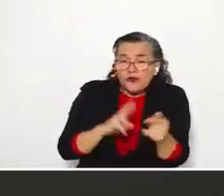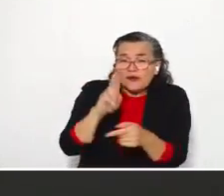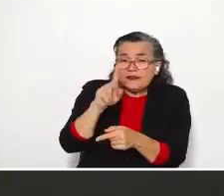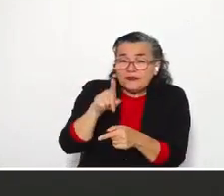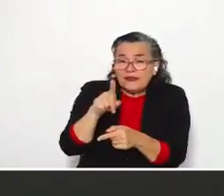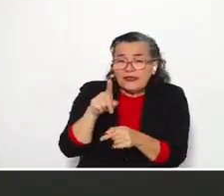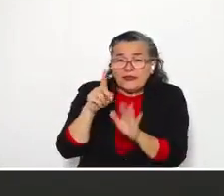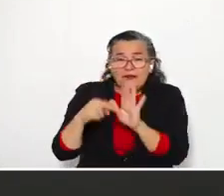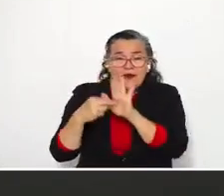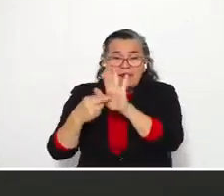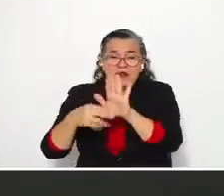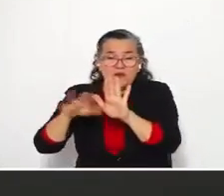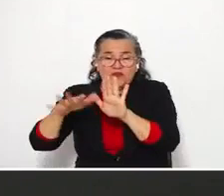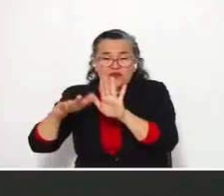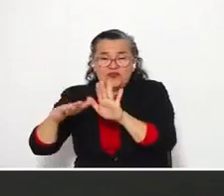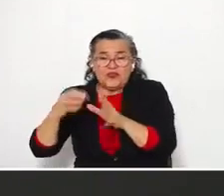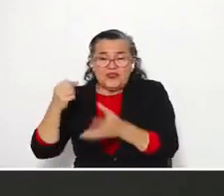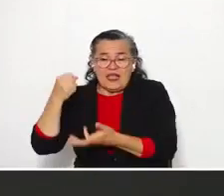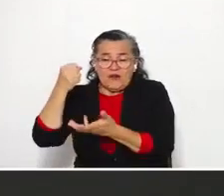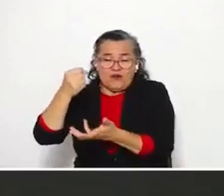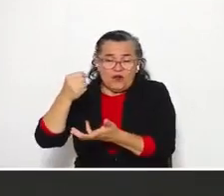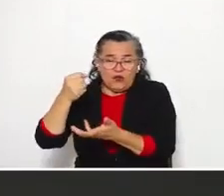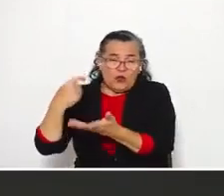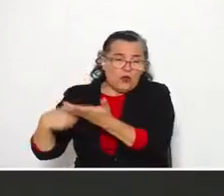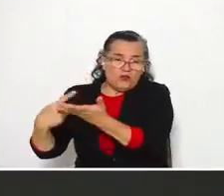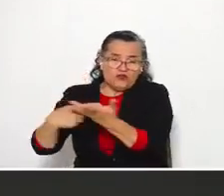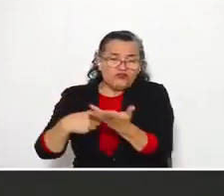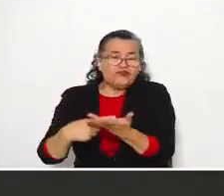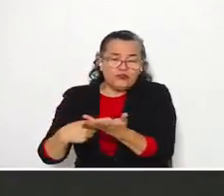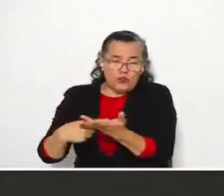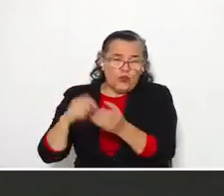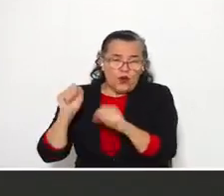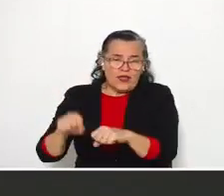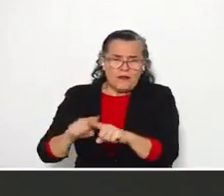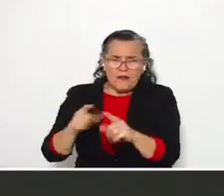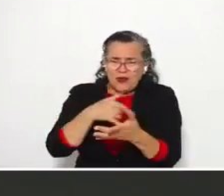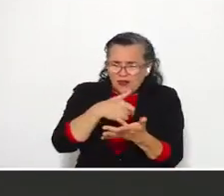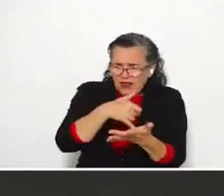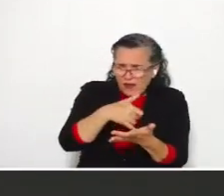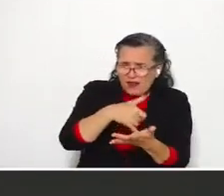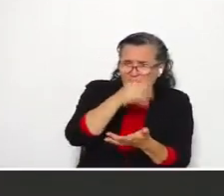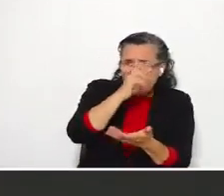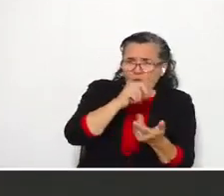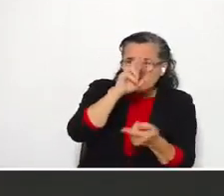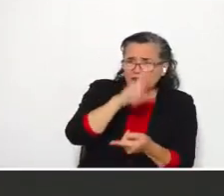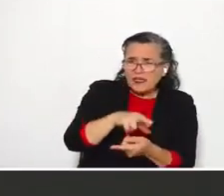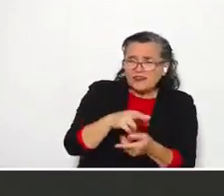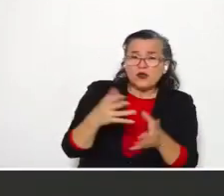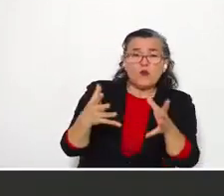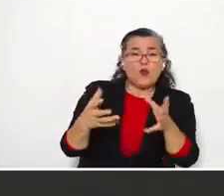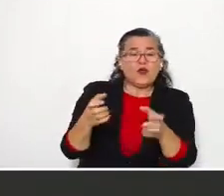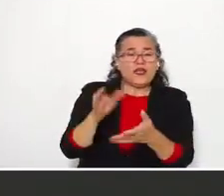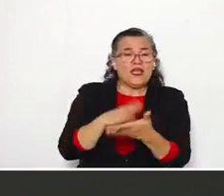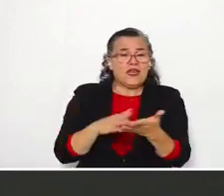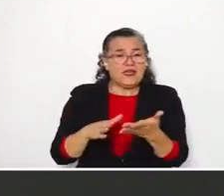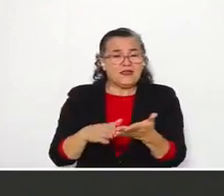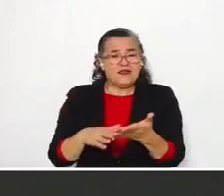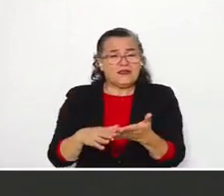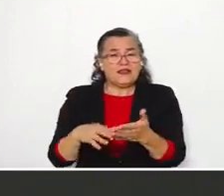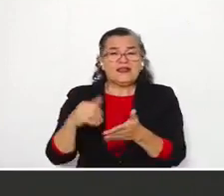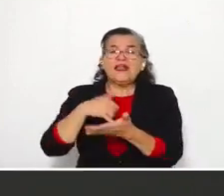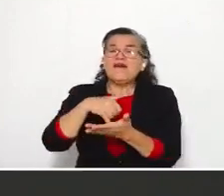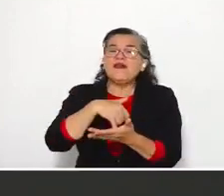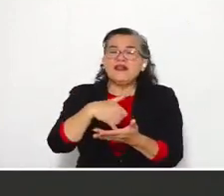la mitad más o menos del fondo, puede debatirse. Pero debilitar la UCR, como pretenden algunos,